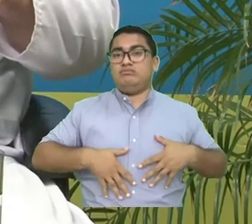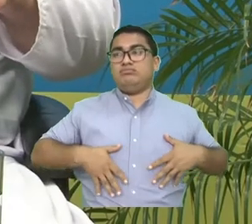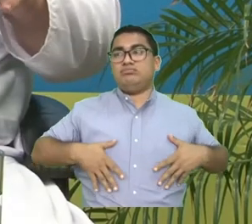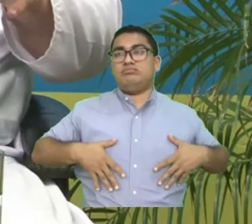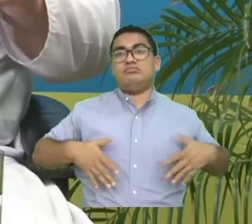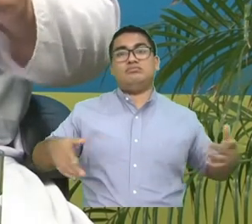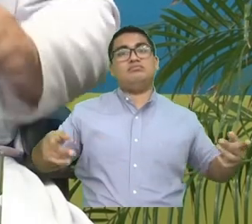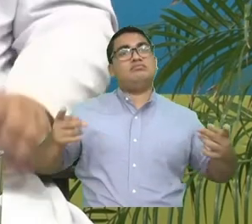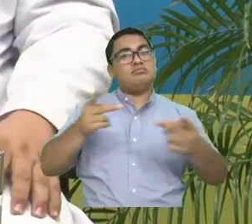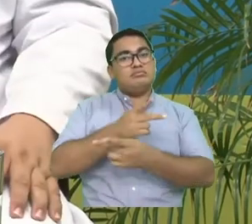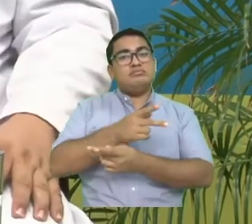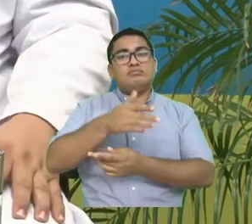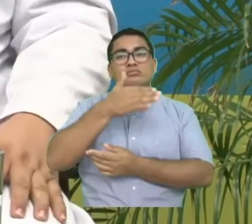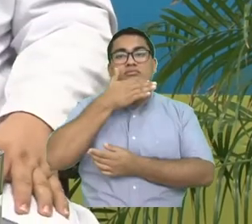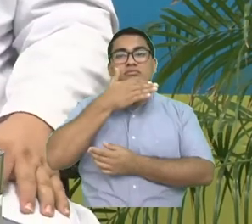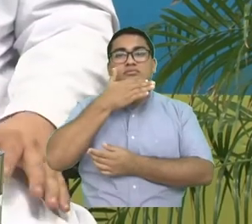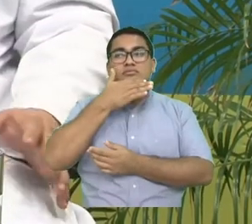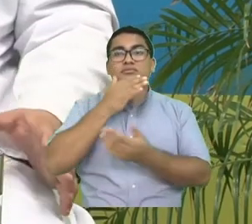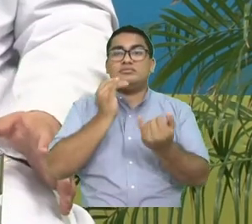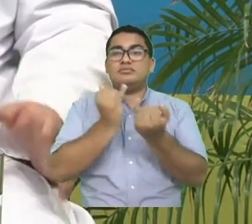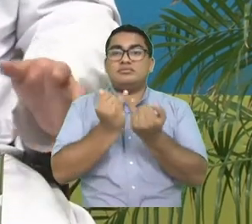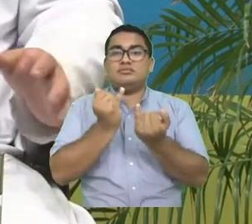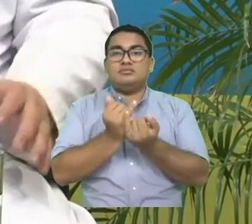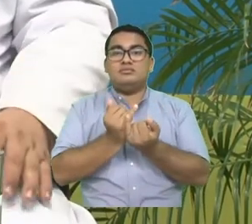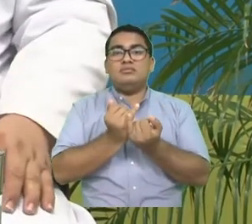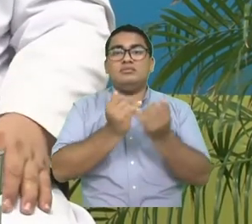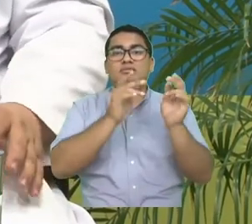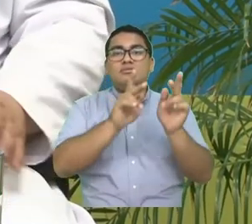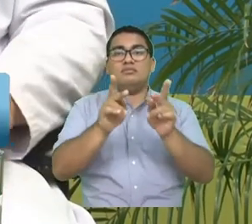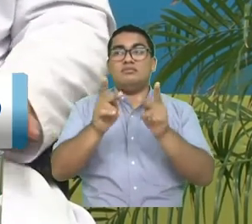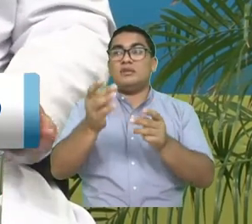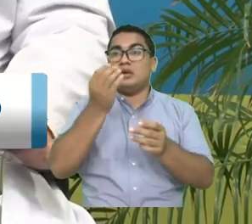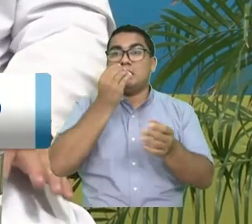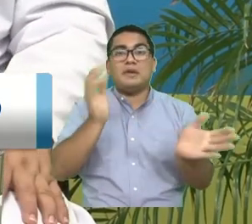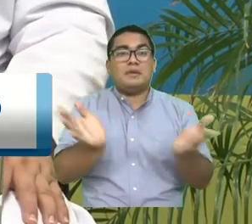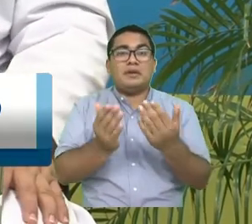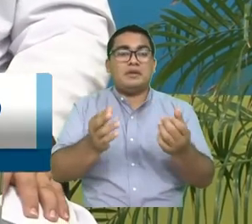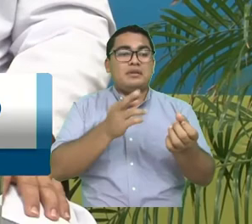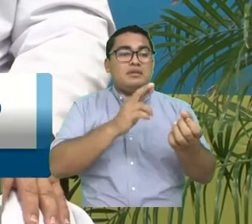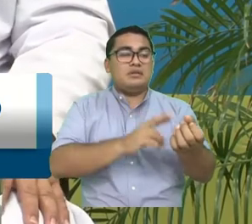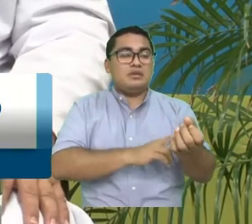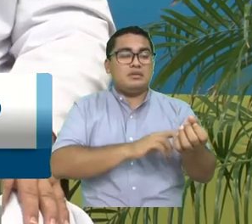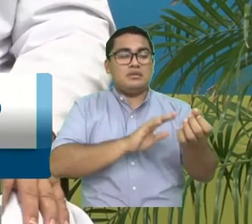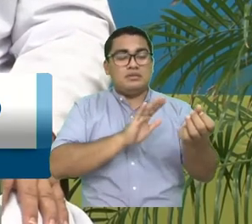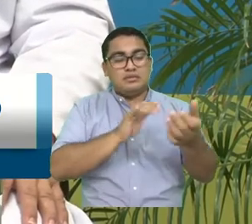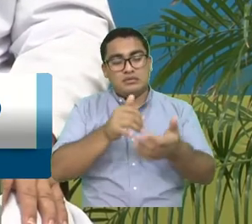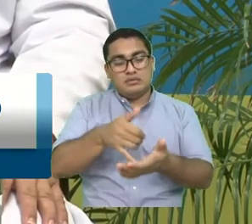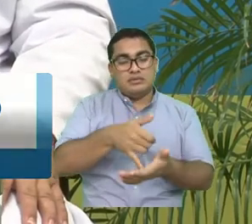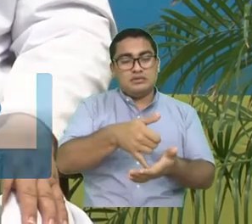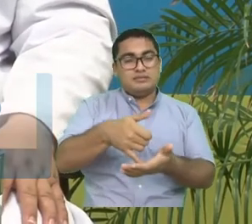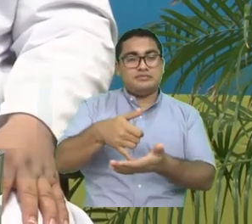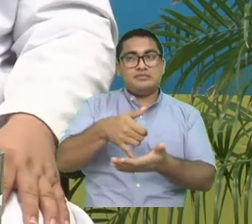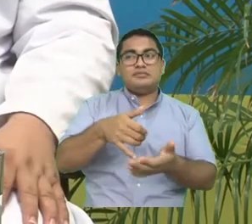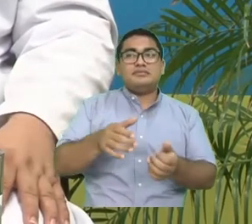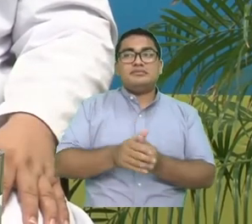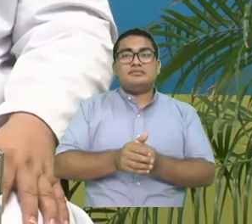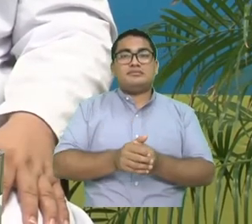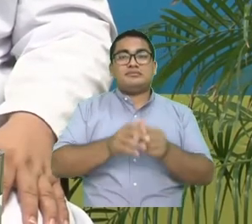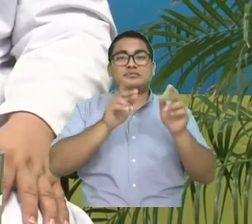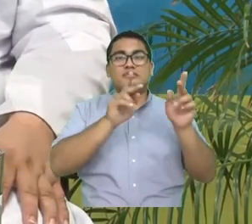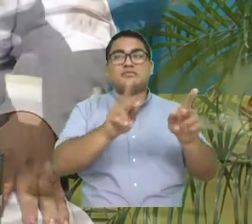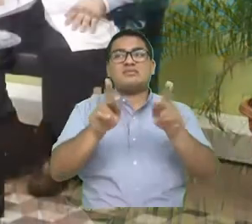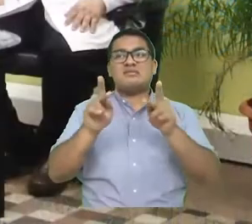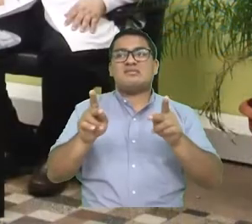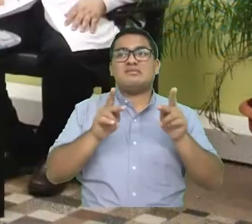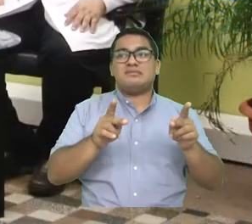ocasionó un daño. Igual pasa cuando no comemos, se te baja el azúcar y así sucede. Hay una trampa que nosotros le ponemos a nuestro cuerpo cuando comemos